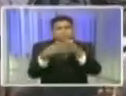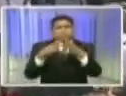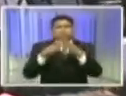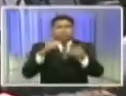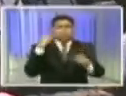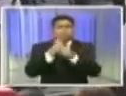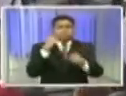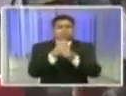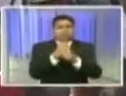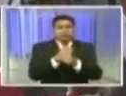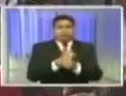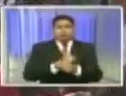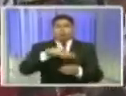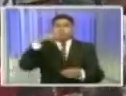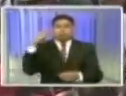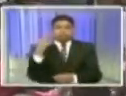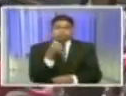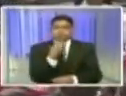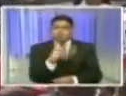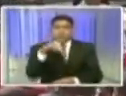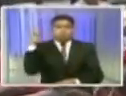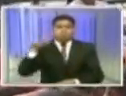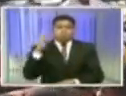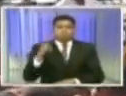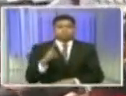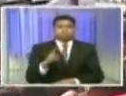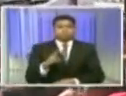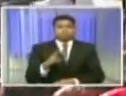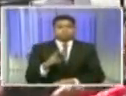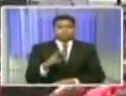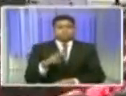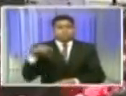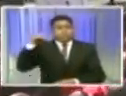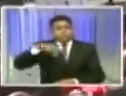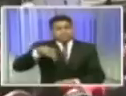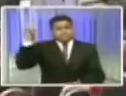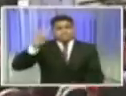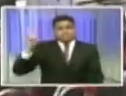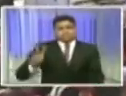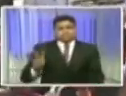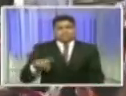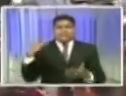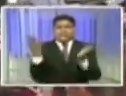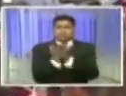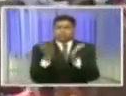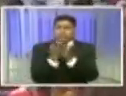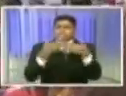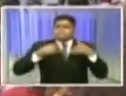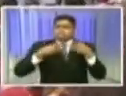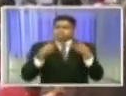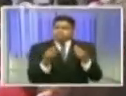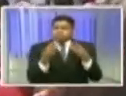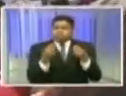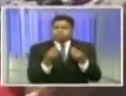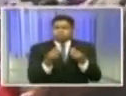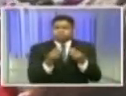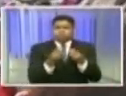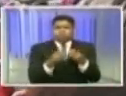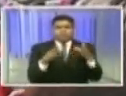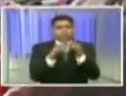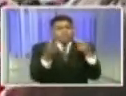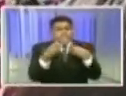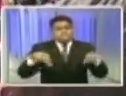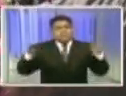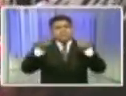profesional, útil, productiva para la patria. Estudiar mucho y formar valores en el